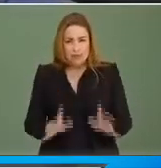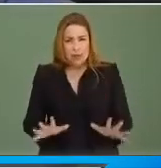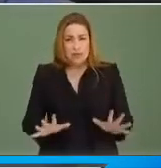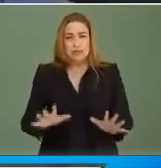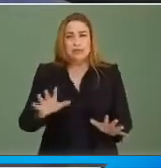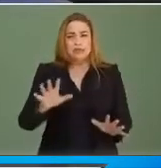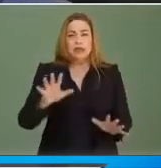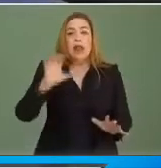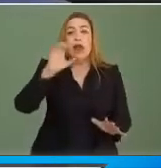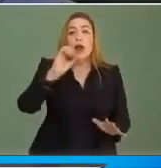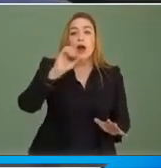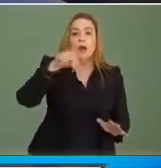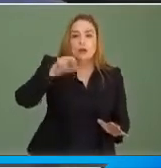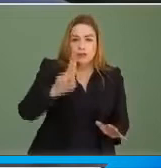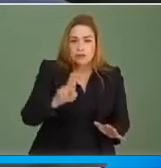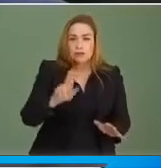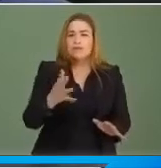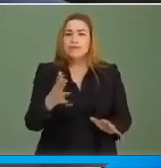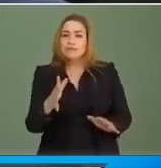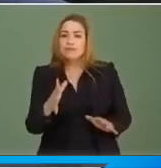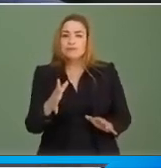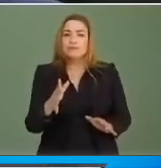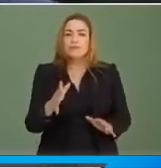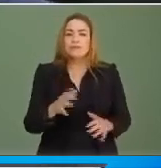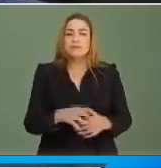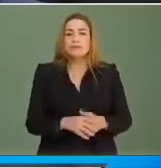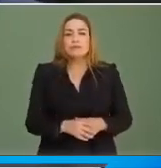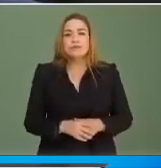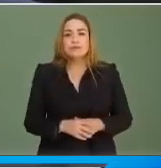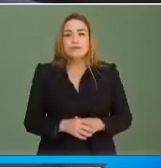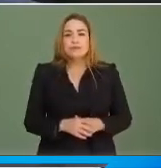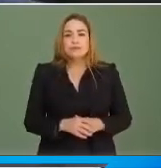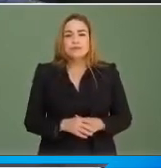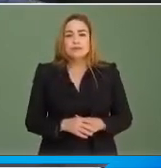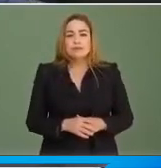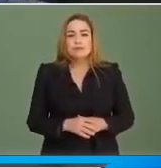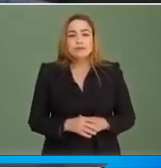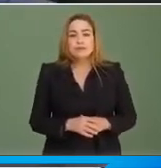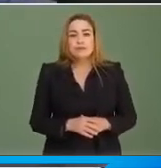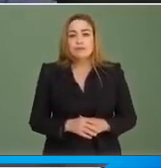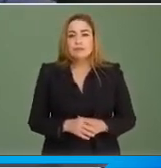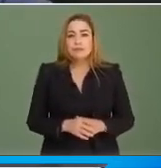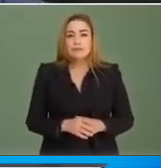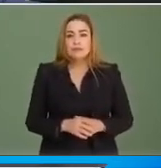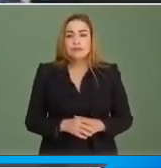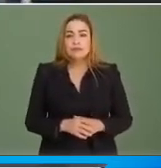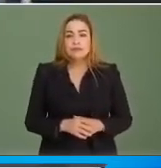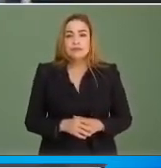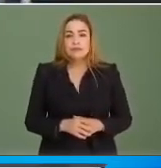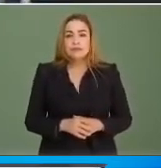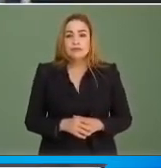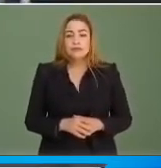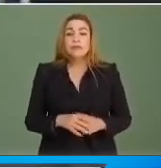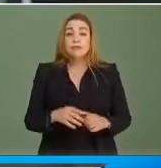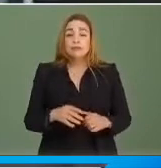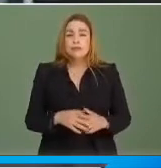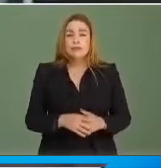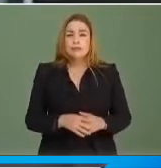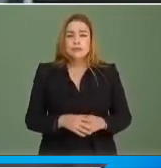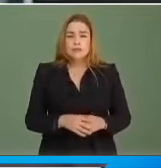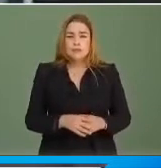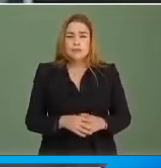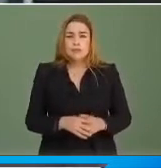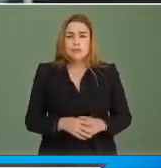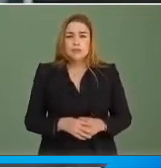como fundamento principal garantizar la seguridad pública y el respeto a los derechos humanos con el uso regulado de la fuerza. El Ejército cuenta con la